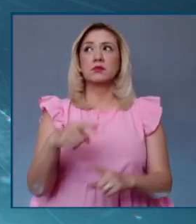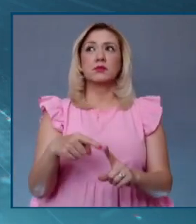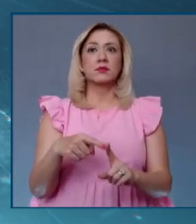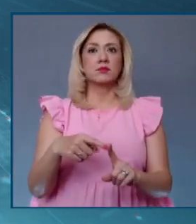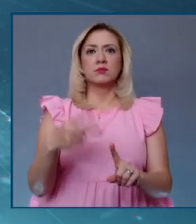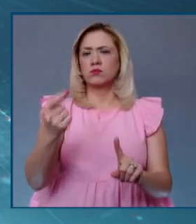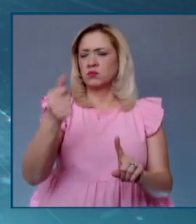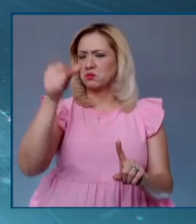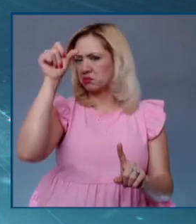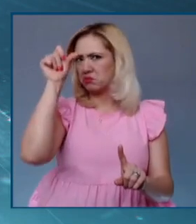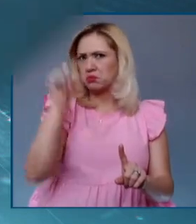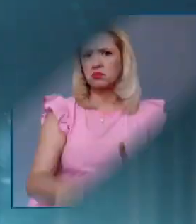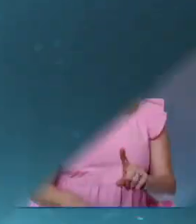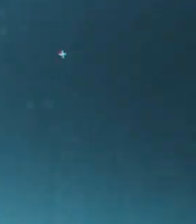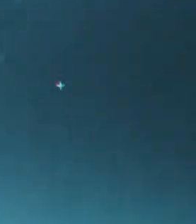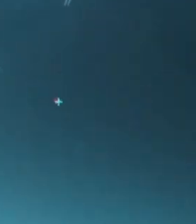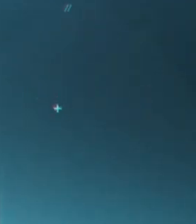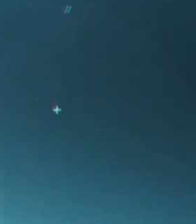tribunal colegiado.